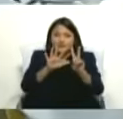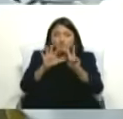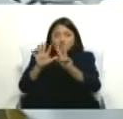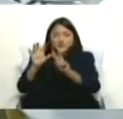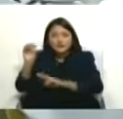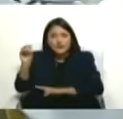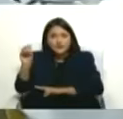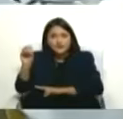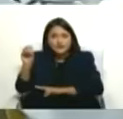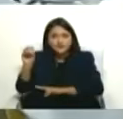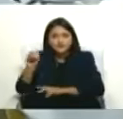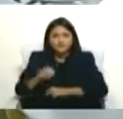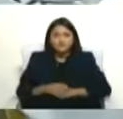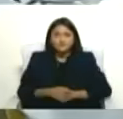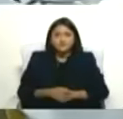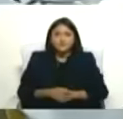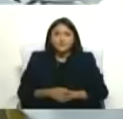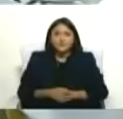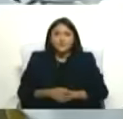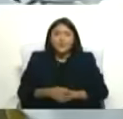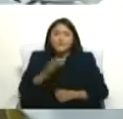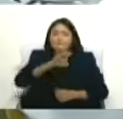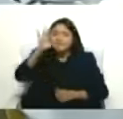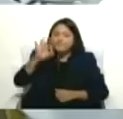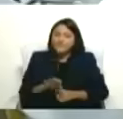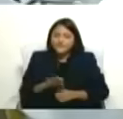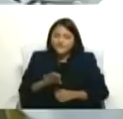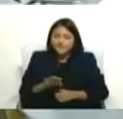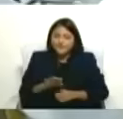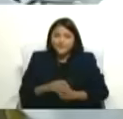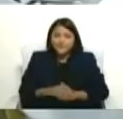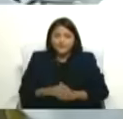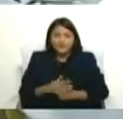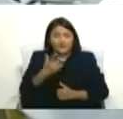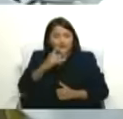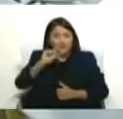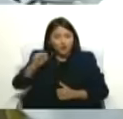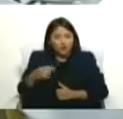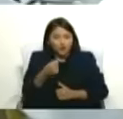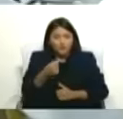381.770, con un porcentaje de